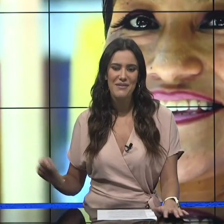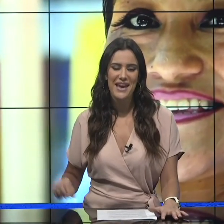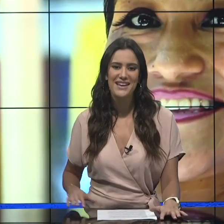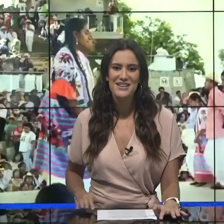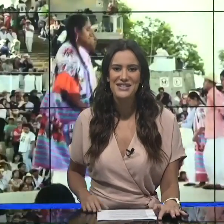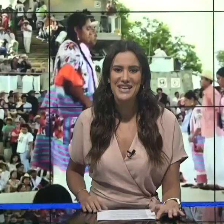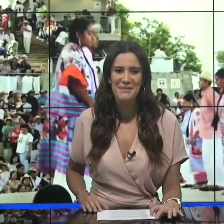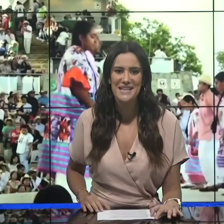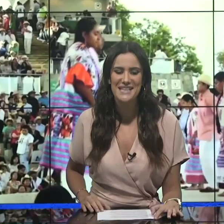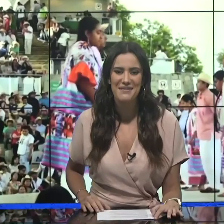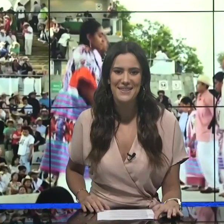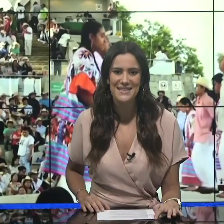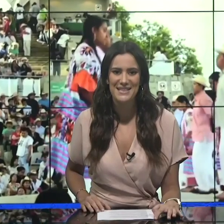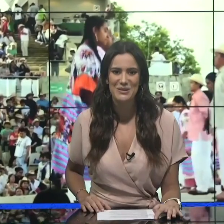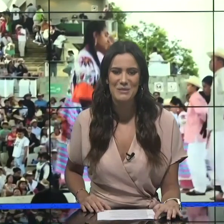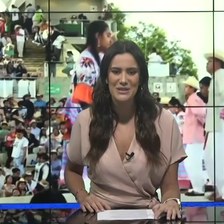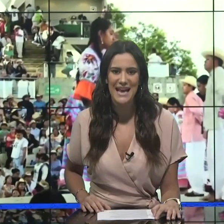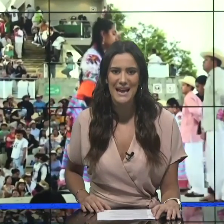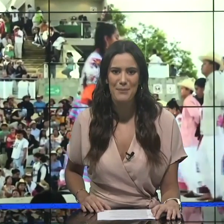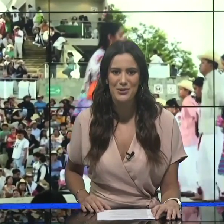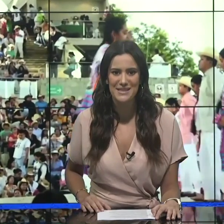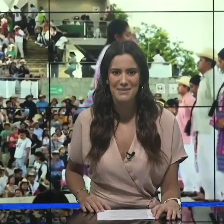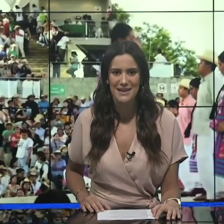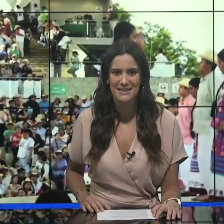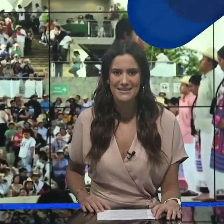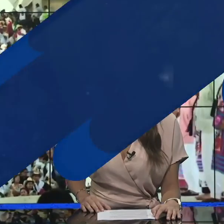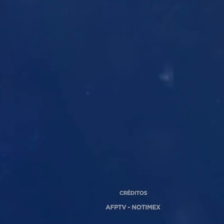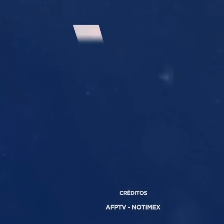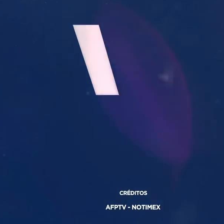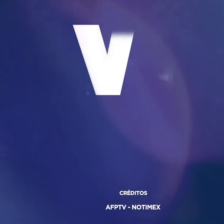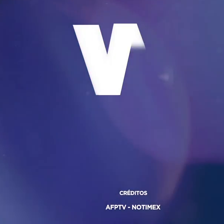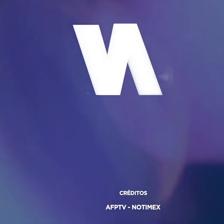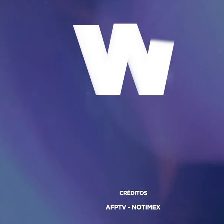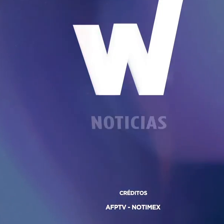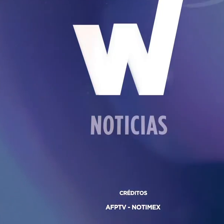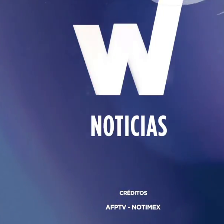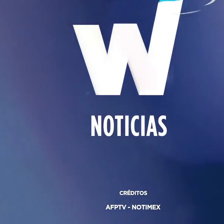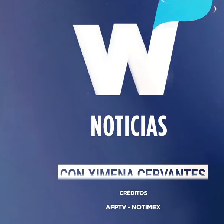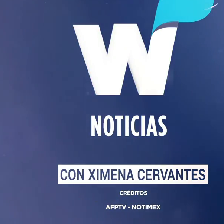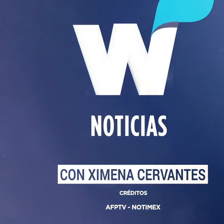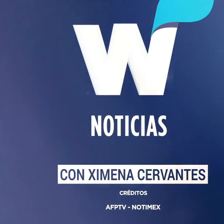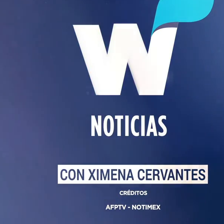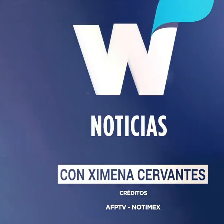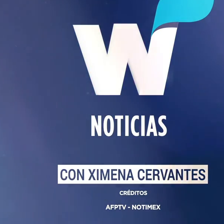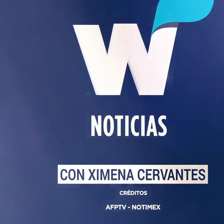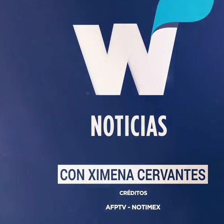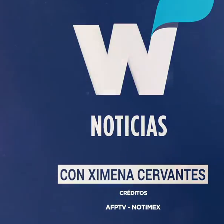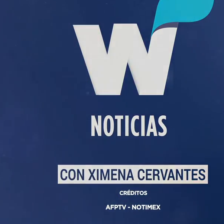wipi.tv. Yo soy Jimena Cervantes y nos vemos a la próxima.